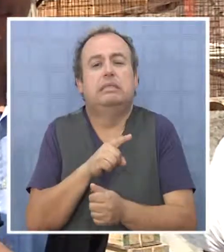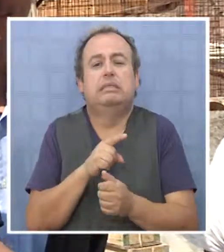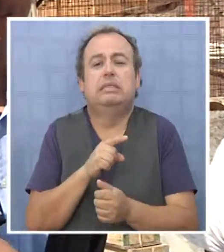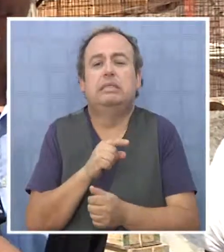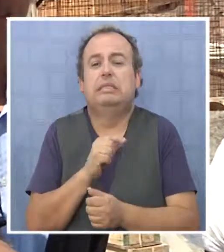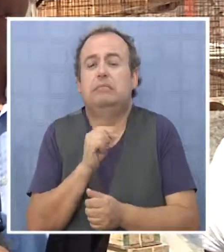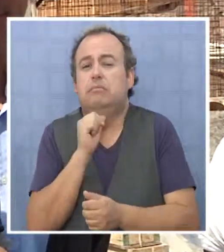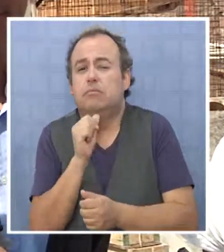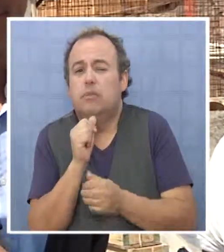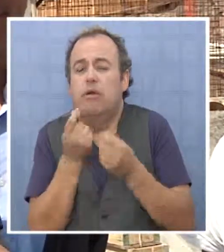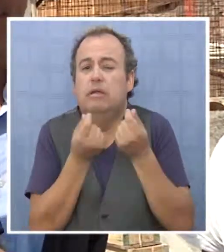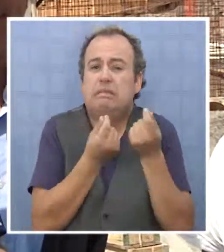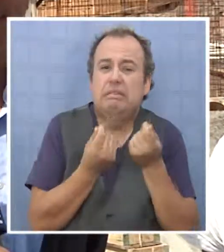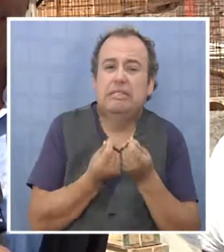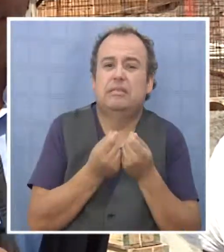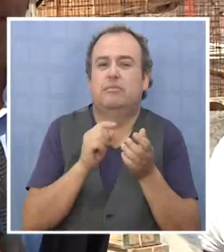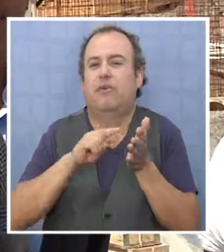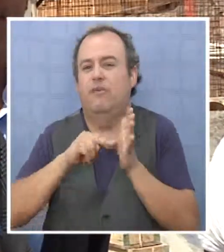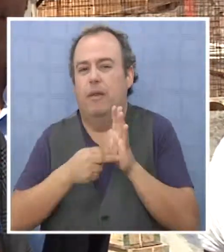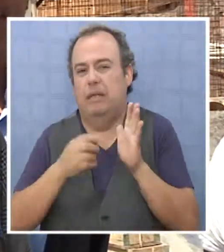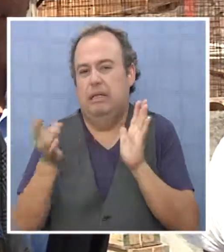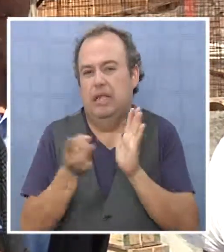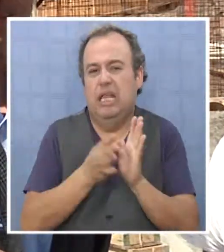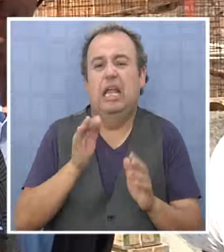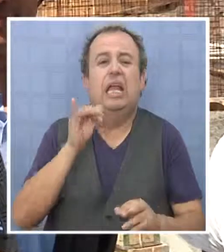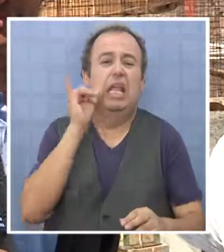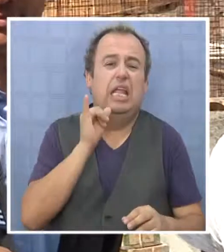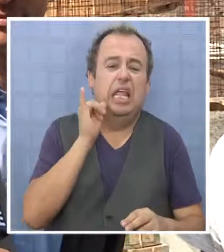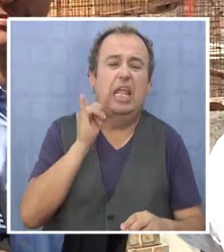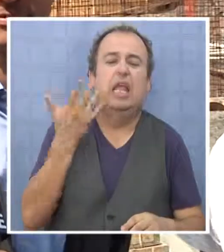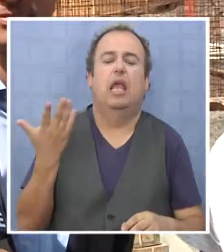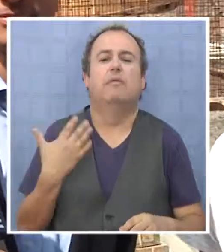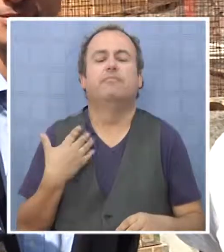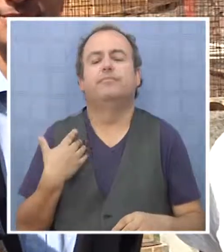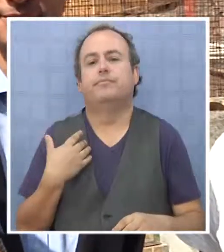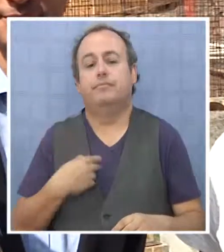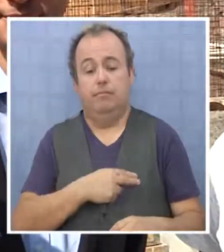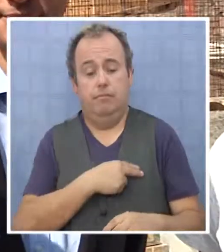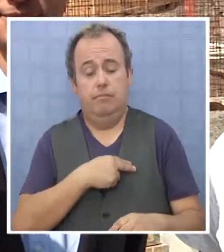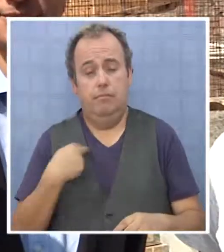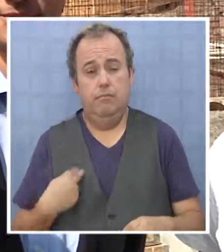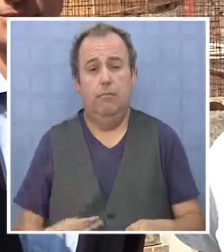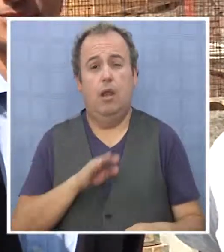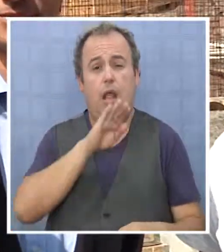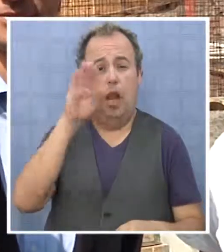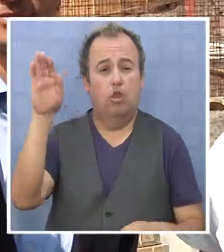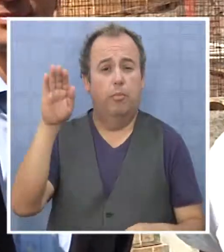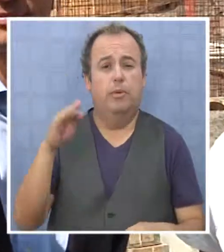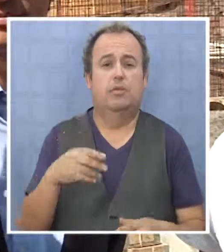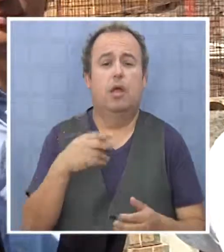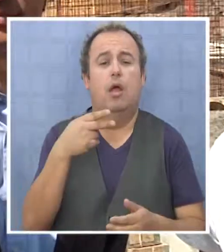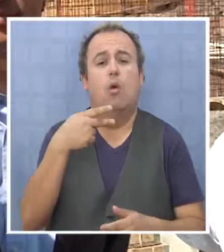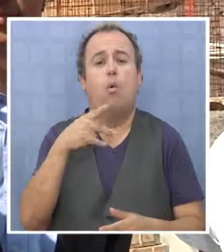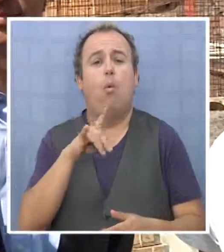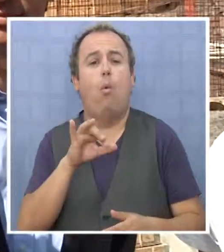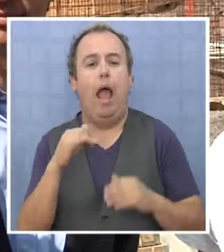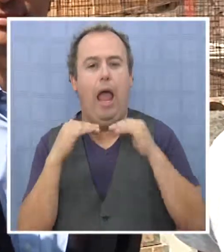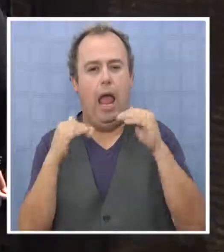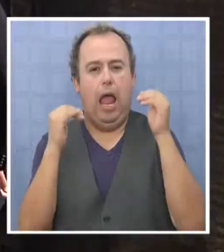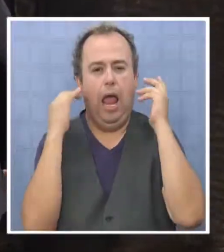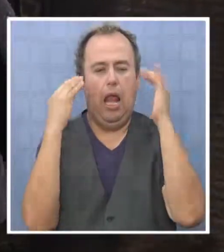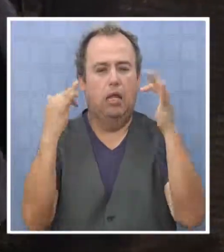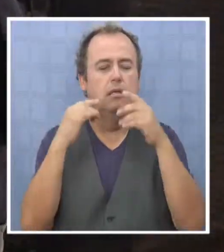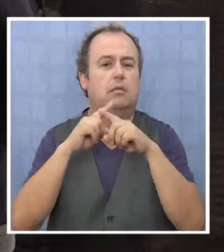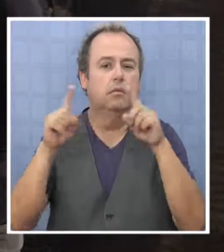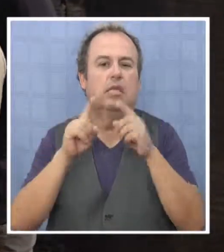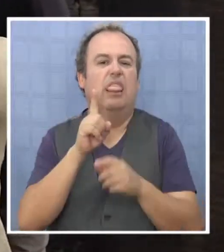vulnerables en la región de tarapacá sean de iquique alto hospicio pozo huara camilla tengan su vivienda definitiva